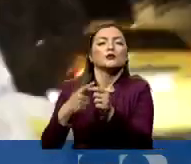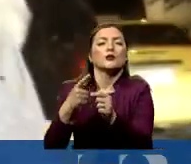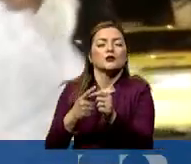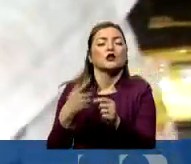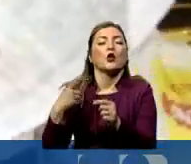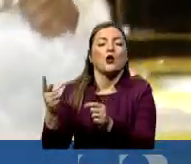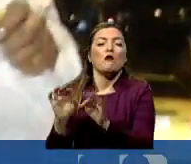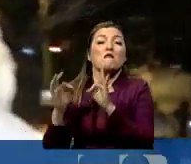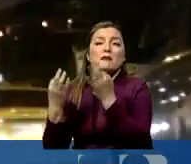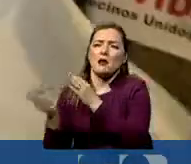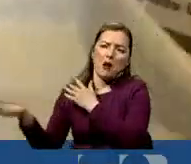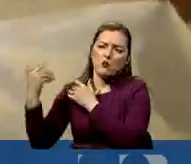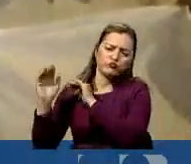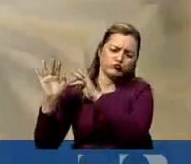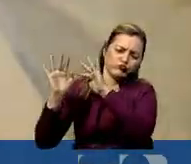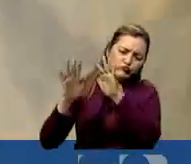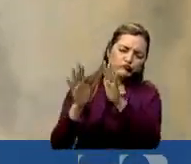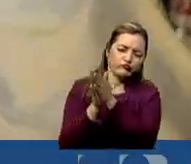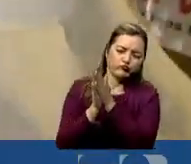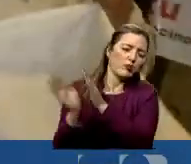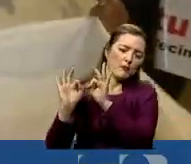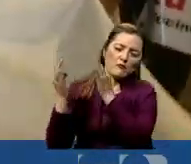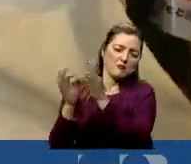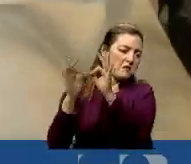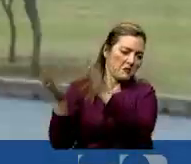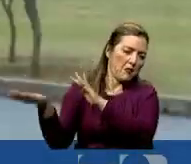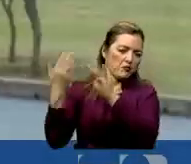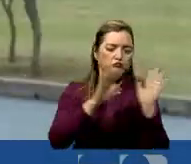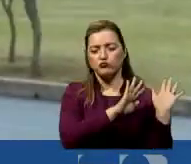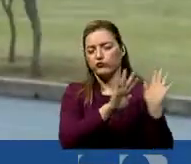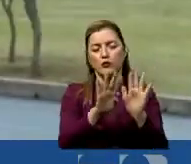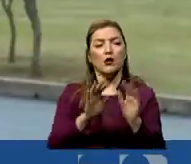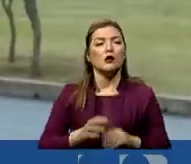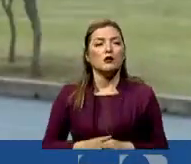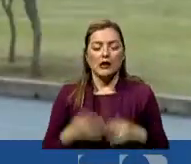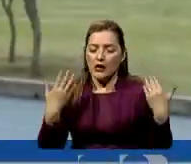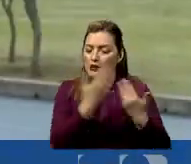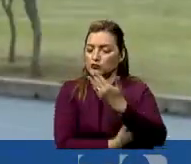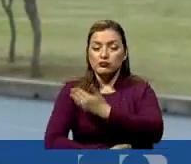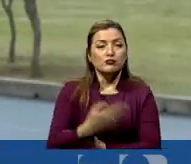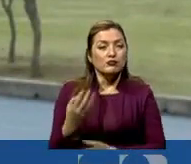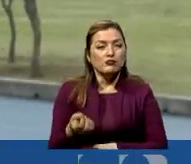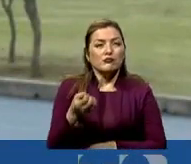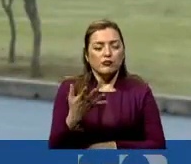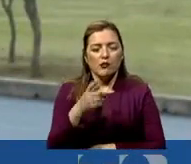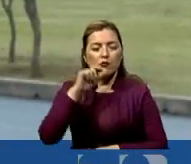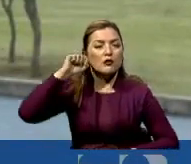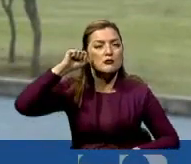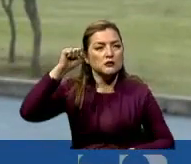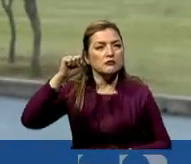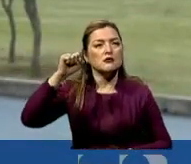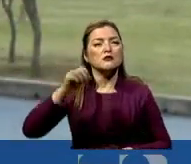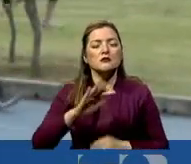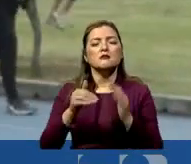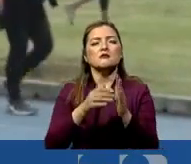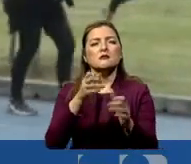demostraciones de que la sociedad de esta unidad en la lucha contra la inseguridad nosotros esperamos el domingo porque esto es una marcha de quitó de todos los